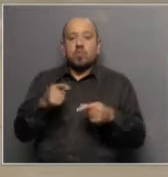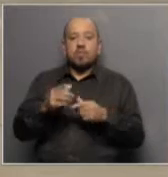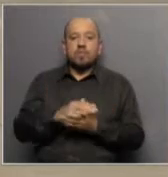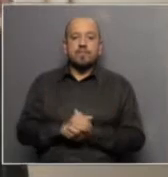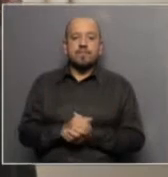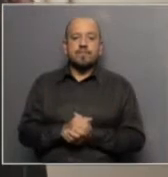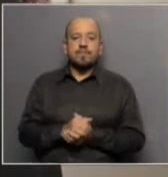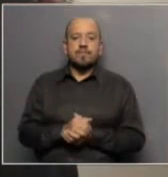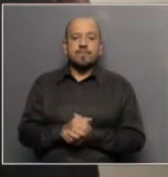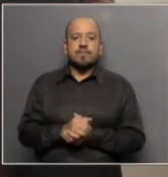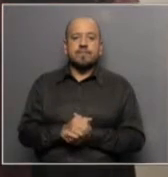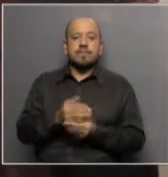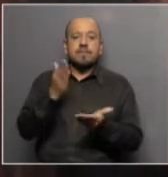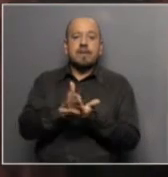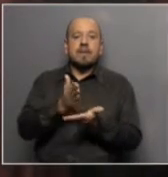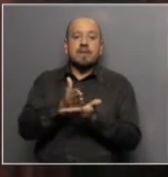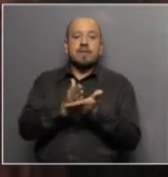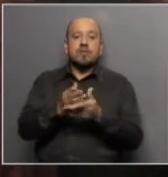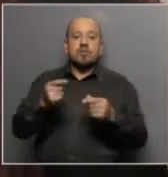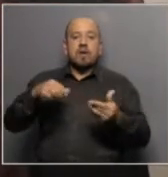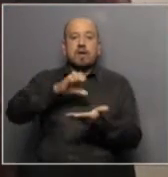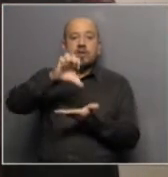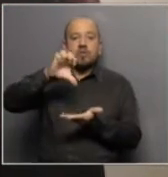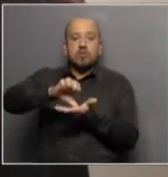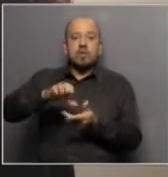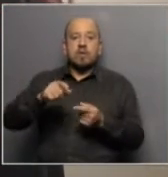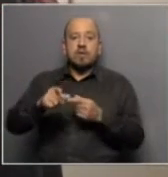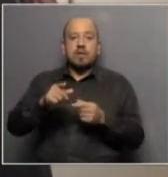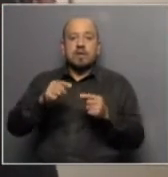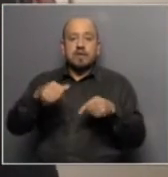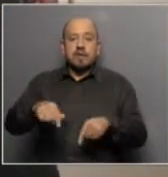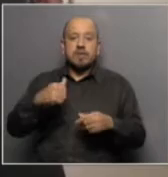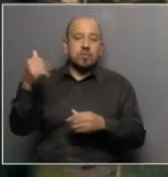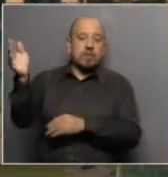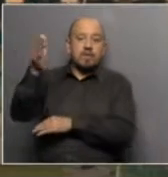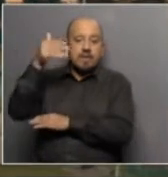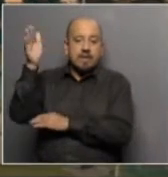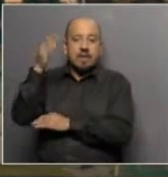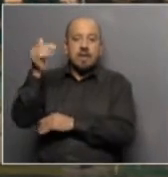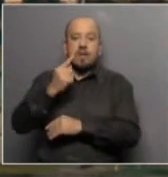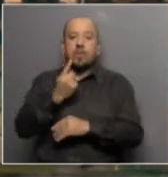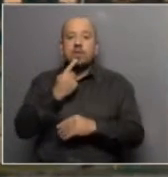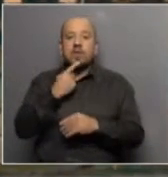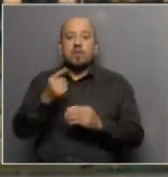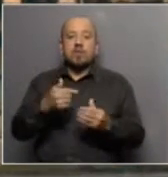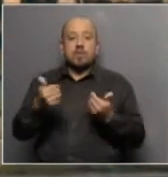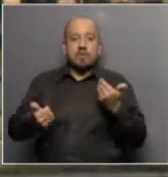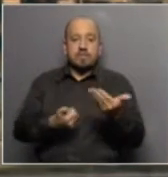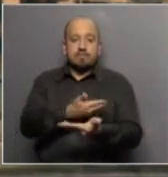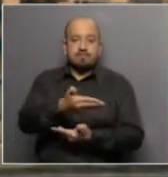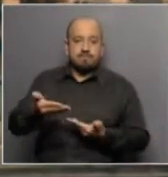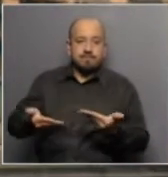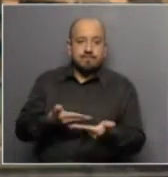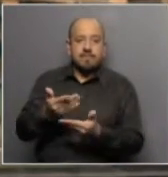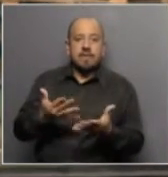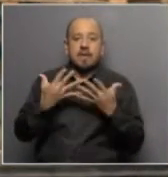El derecho a la ciudad, ante todo, es una bandera política de comunidades